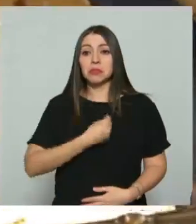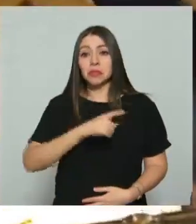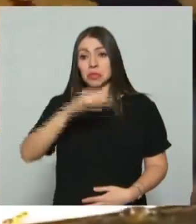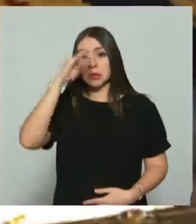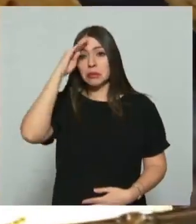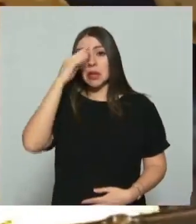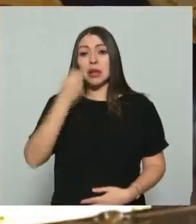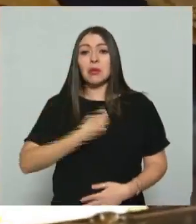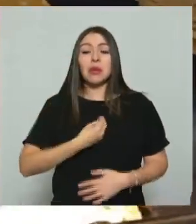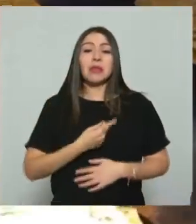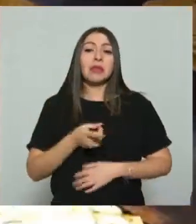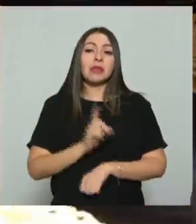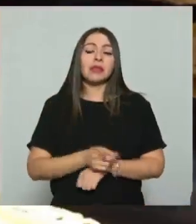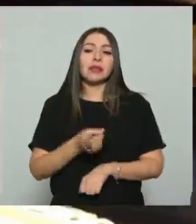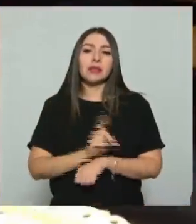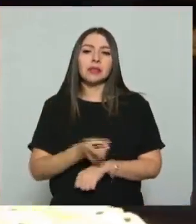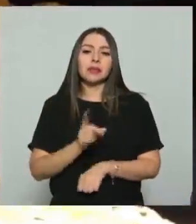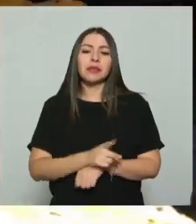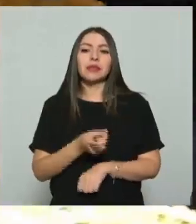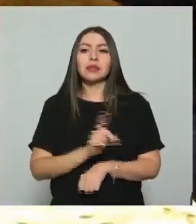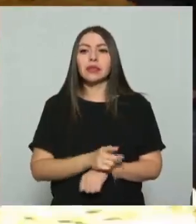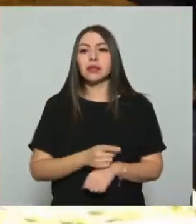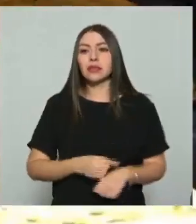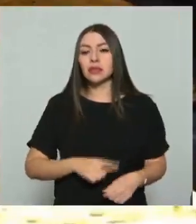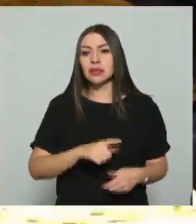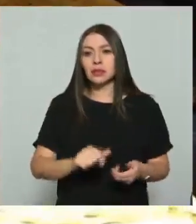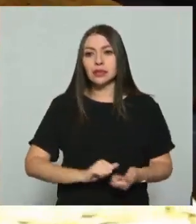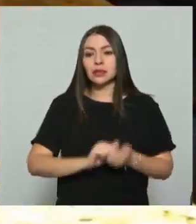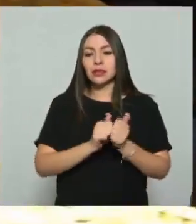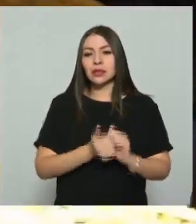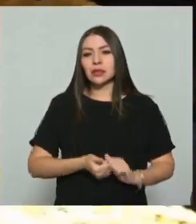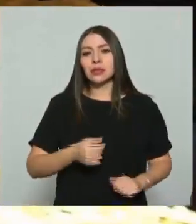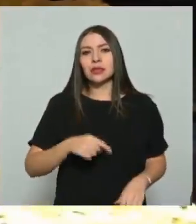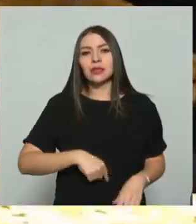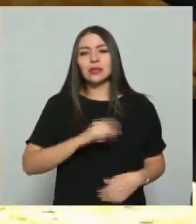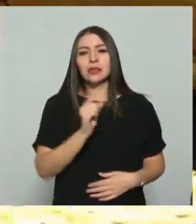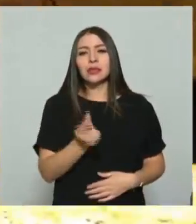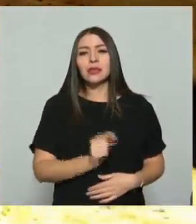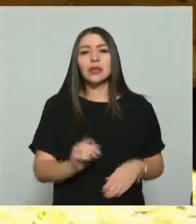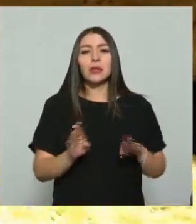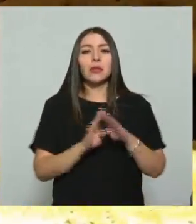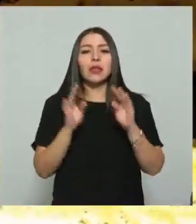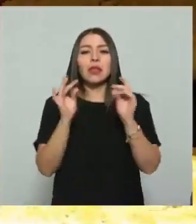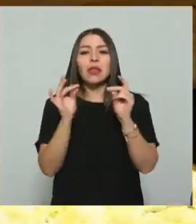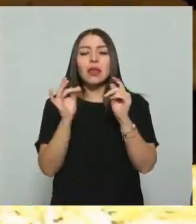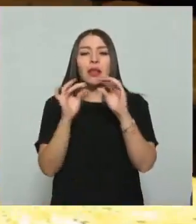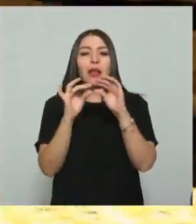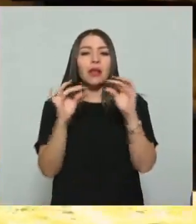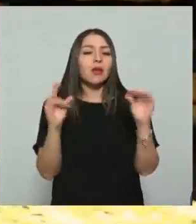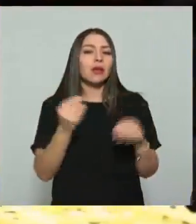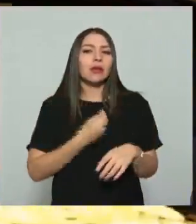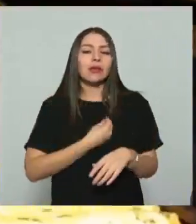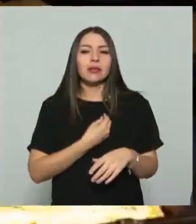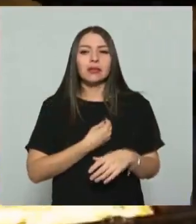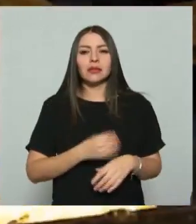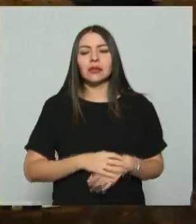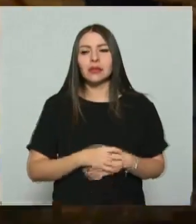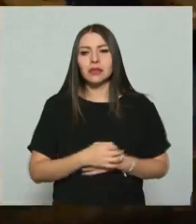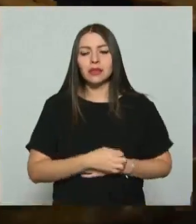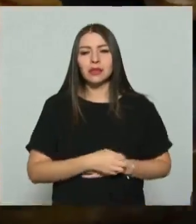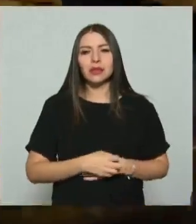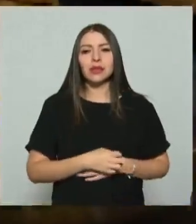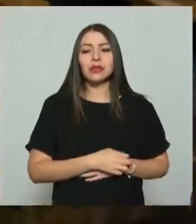puede aguantar esas frituras en el intestino está mal. El intestino tiene una capa muy delgada. Claro. Entonces, a ver. No solamente es la